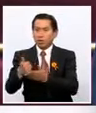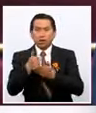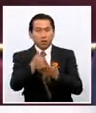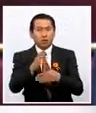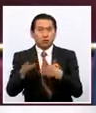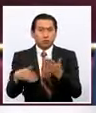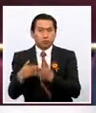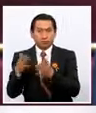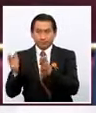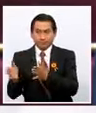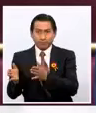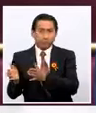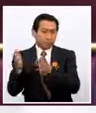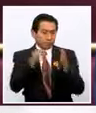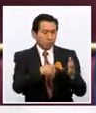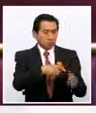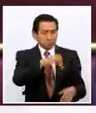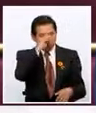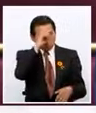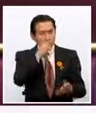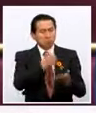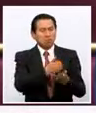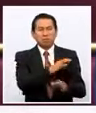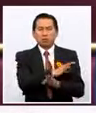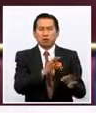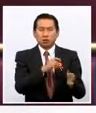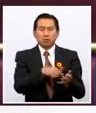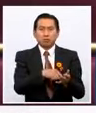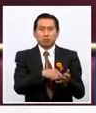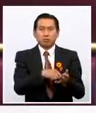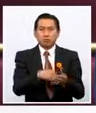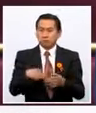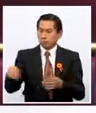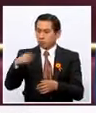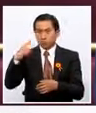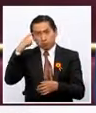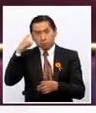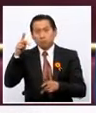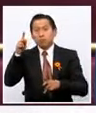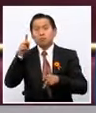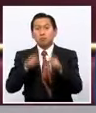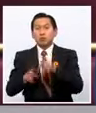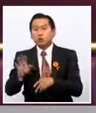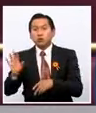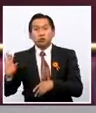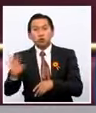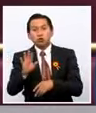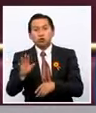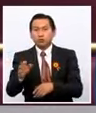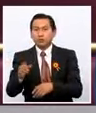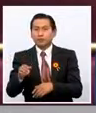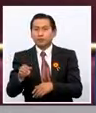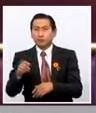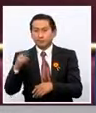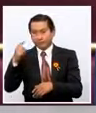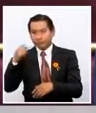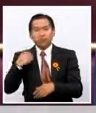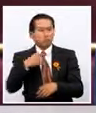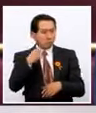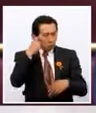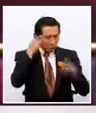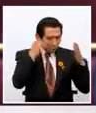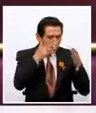y los que no saben hacerlo entre los que piensan en la gente y los que piensan en el